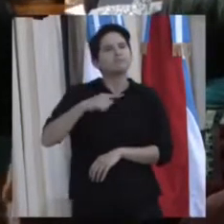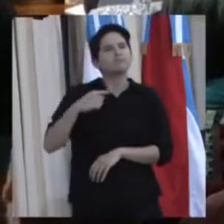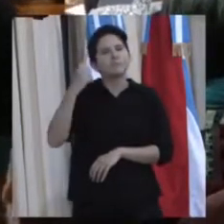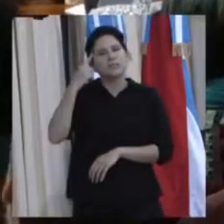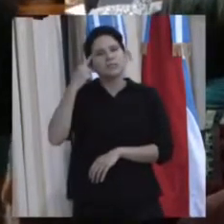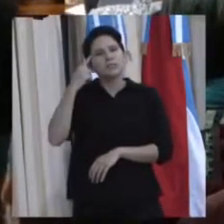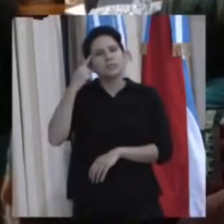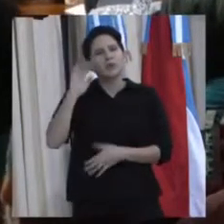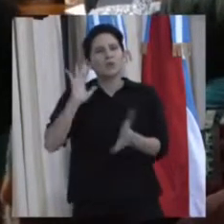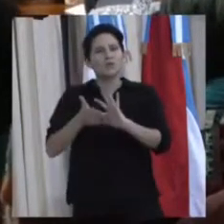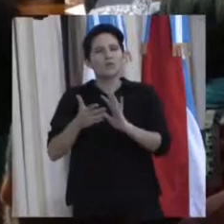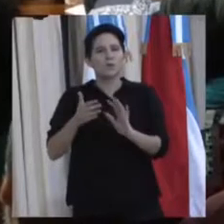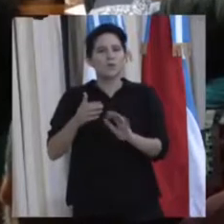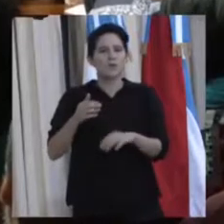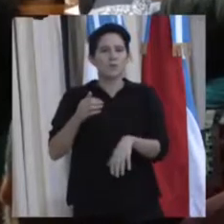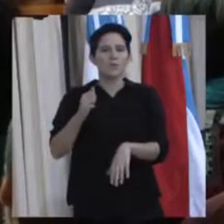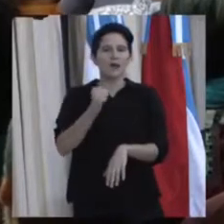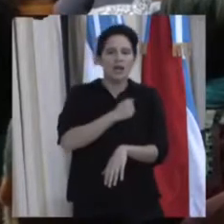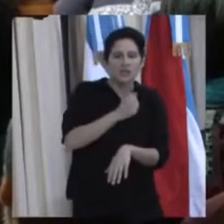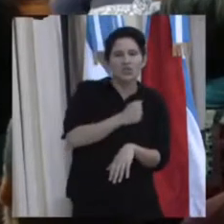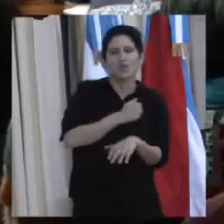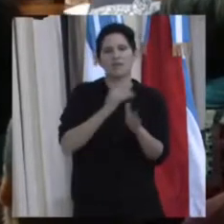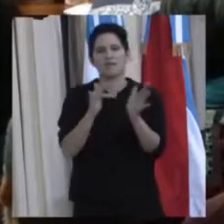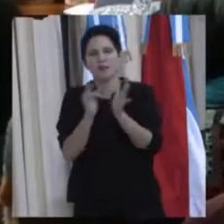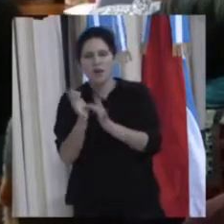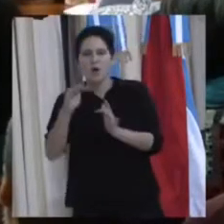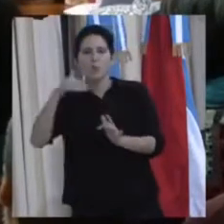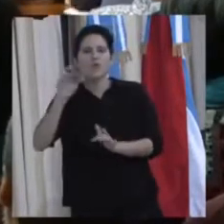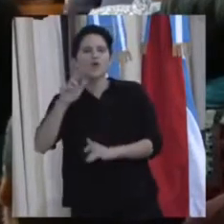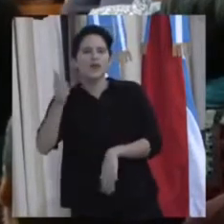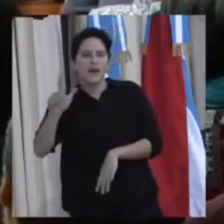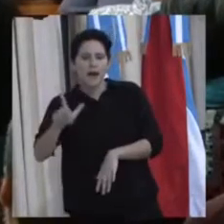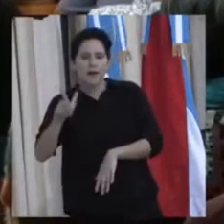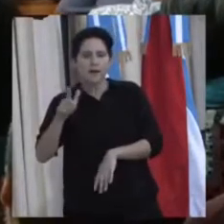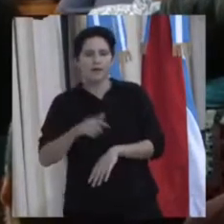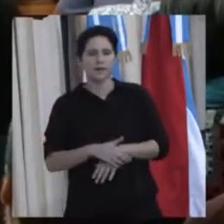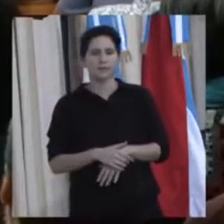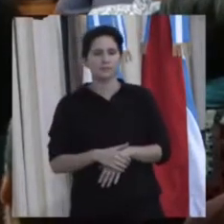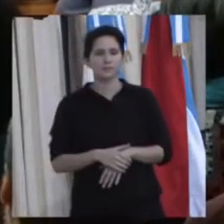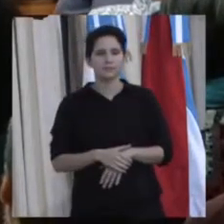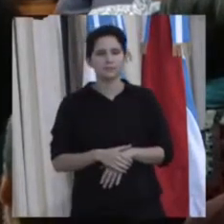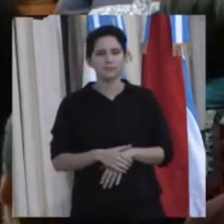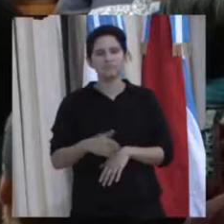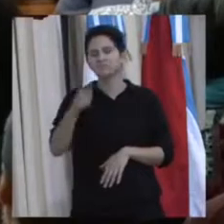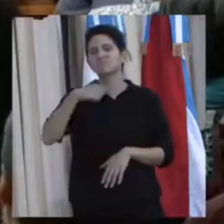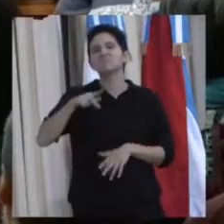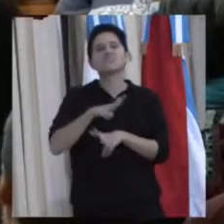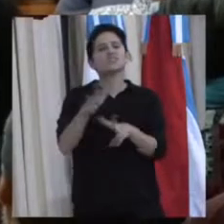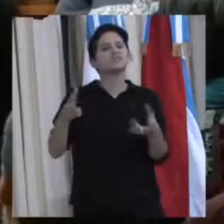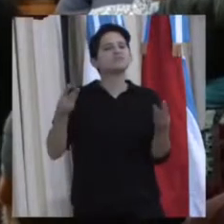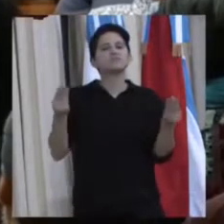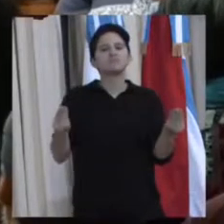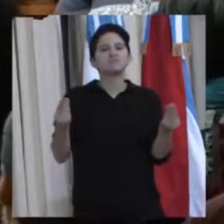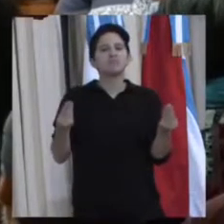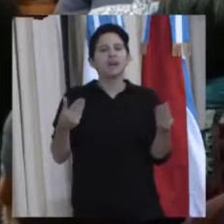discurso espiritualista, redentorista, moralizante, ¿no?, que decían